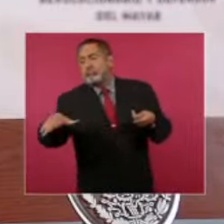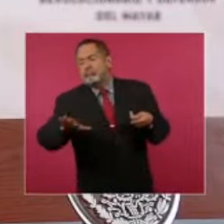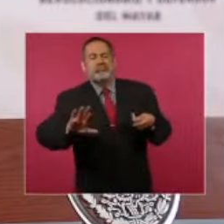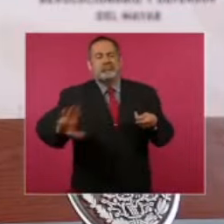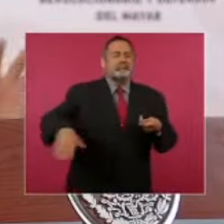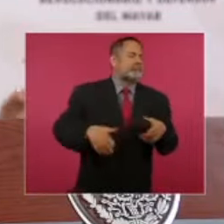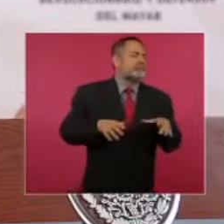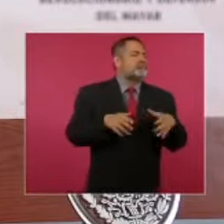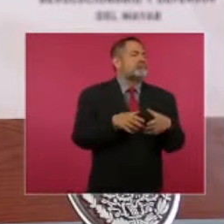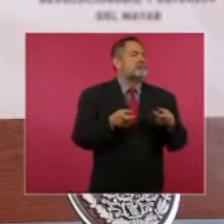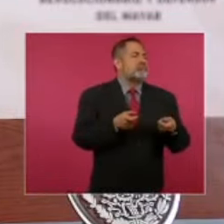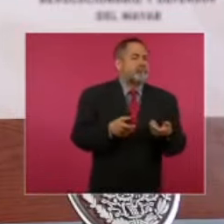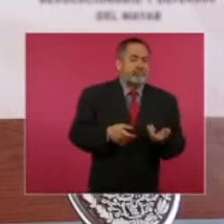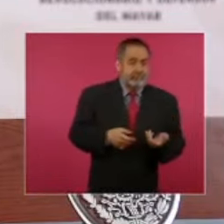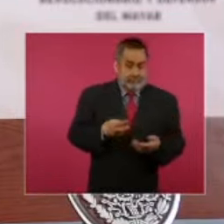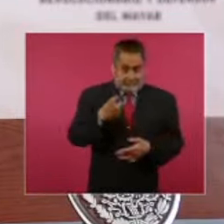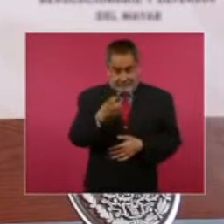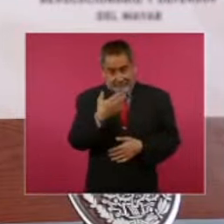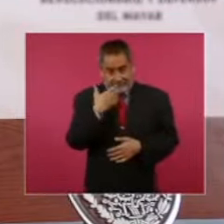¿Y piensas que eso es?